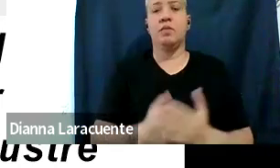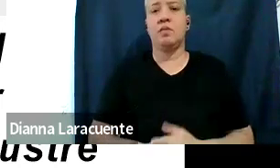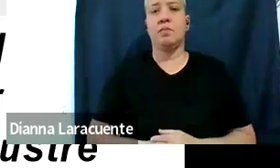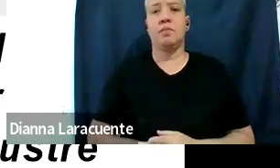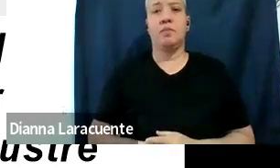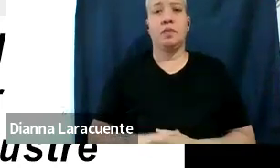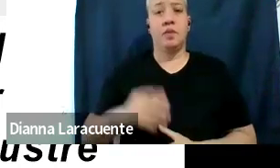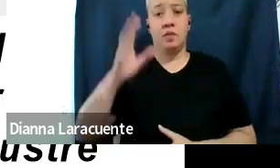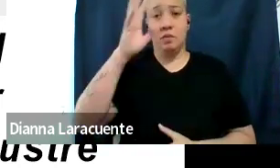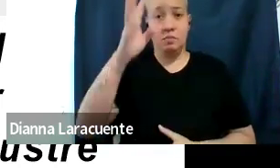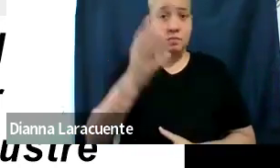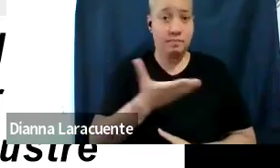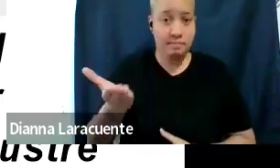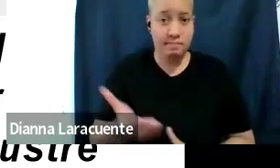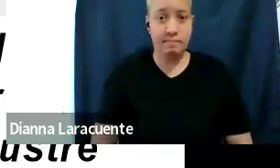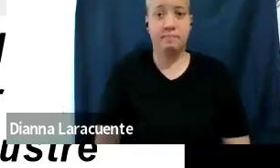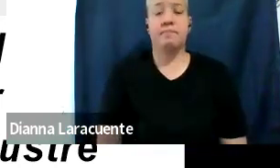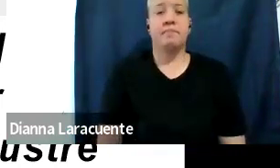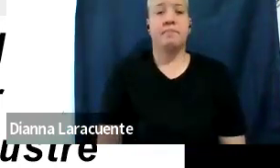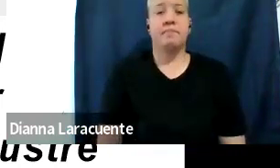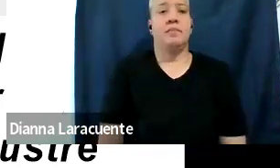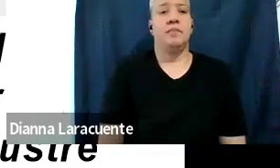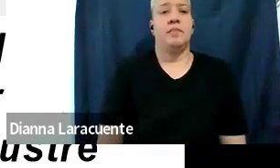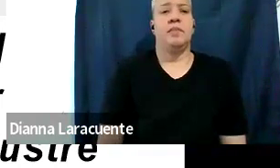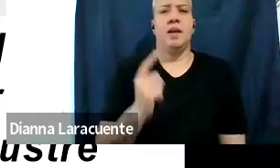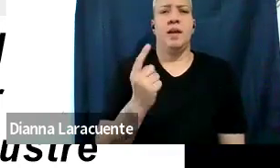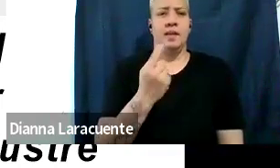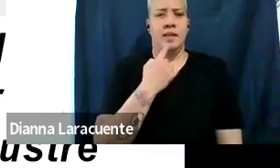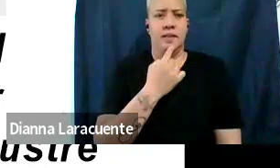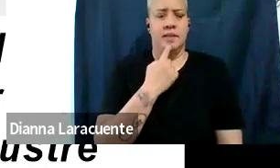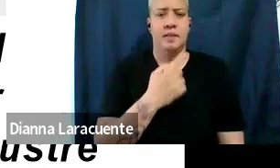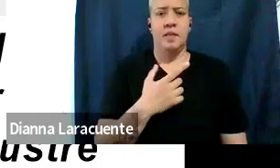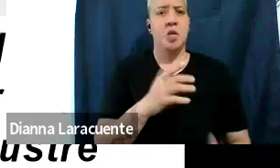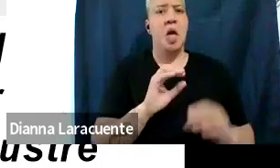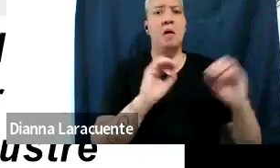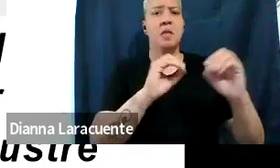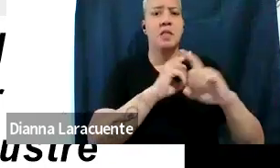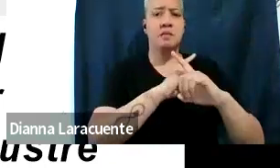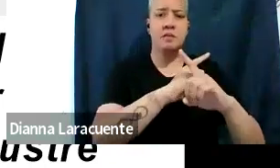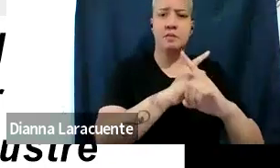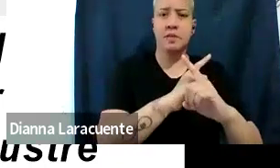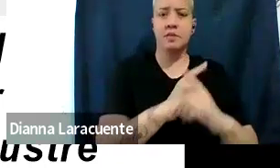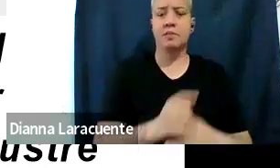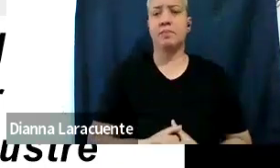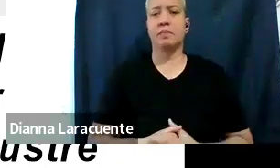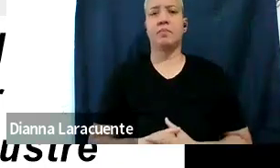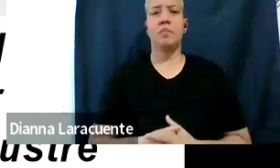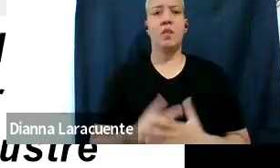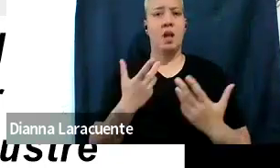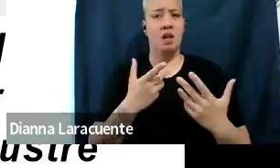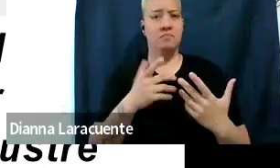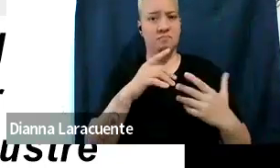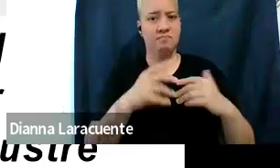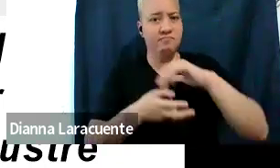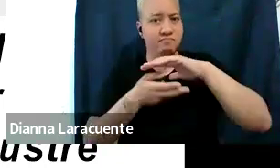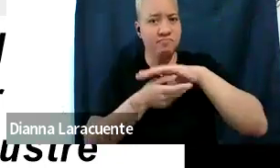inventen las cosas. Hay alguien que dice que ni nos defendió, que fue corrupto y